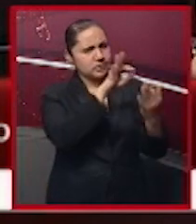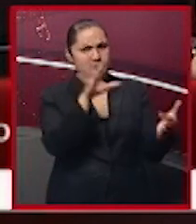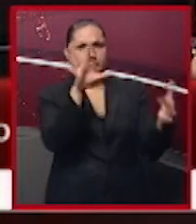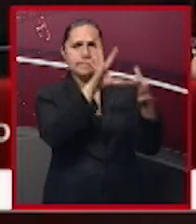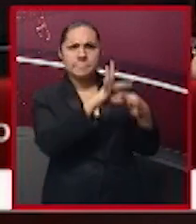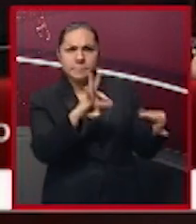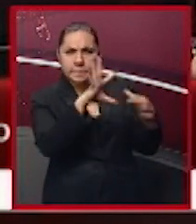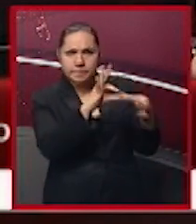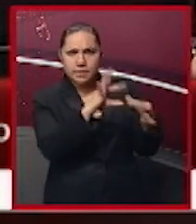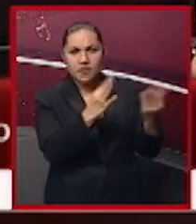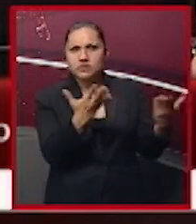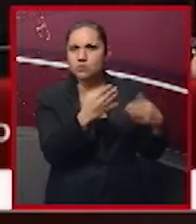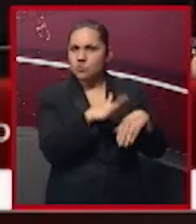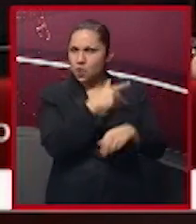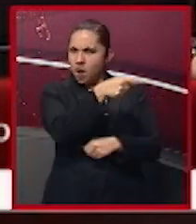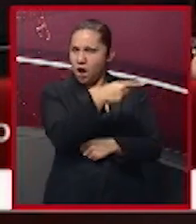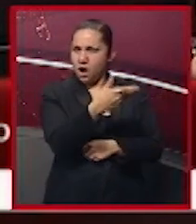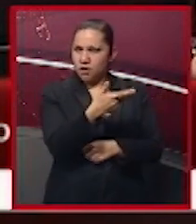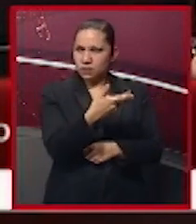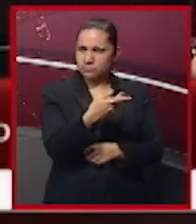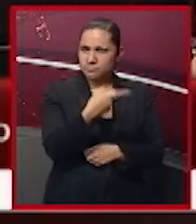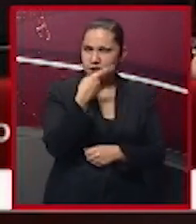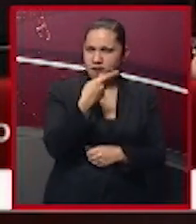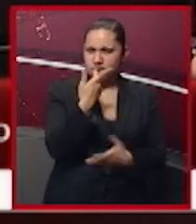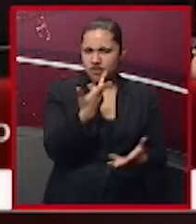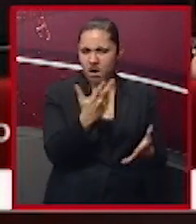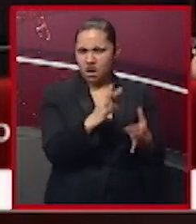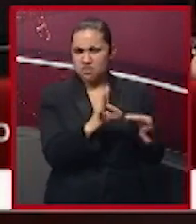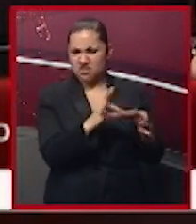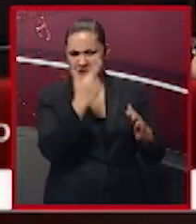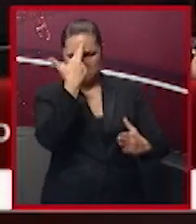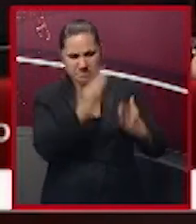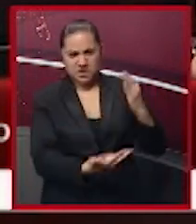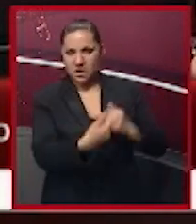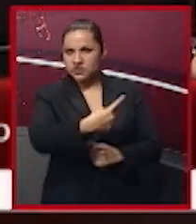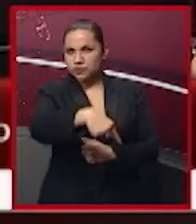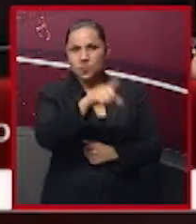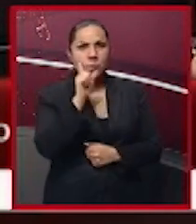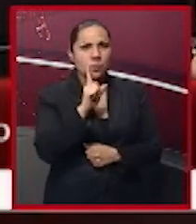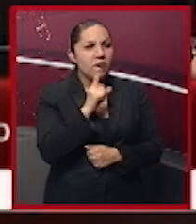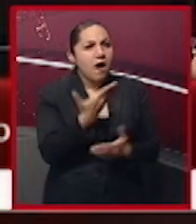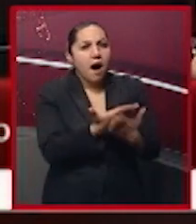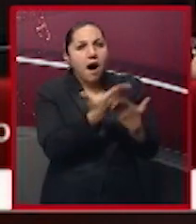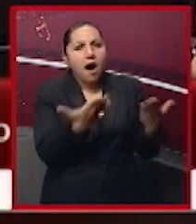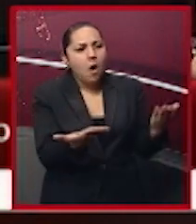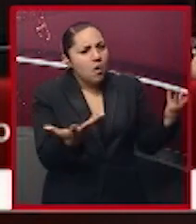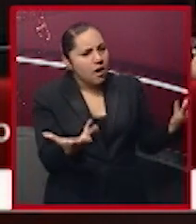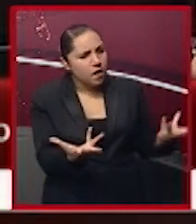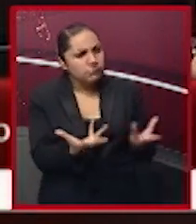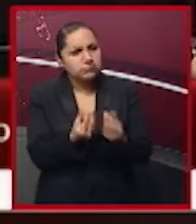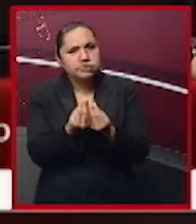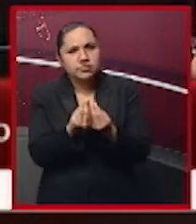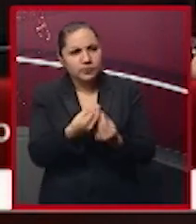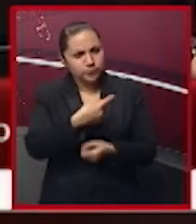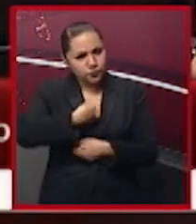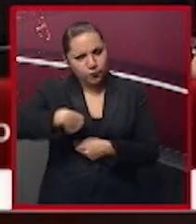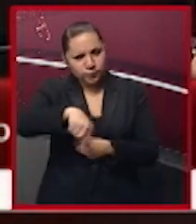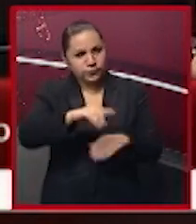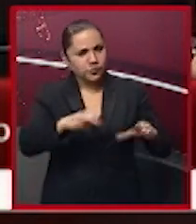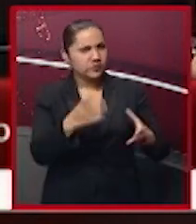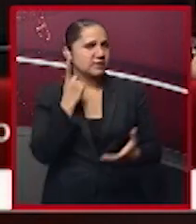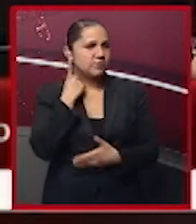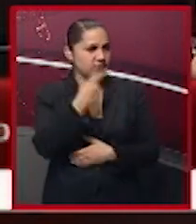misógino, que hoy, por cierto, está aquí con nosotros y que acaba de dar un traspié enormísimo en esta tribuna.